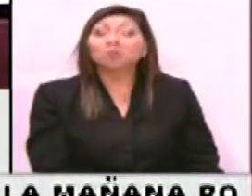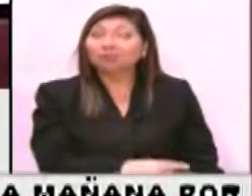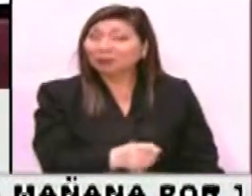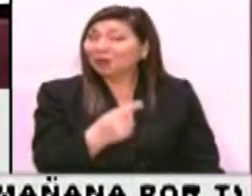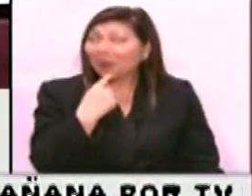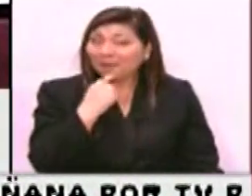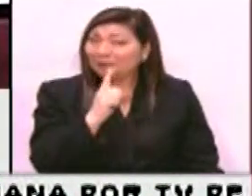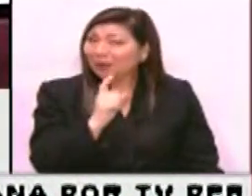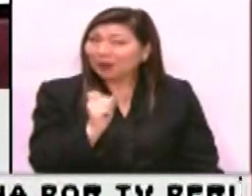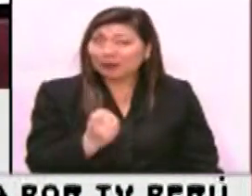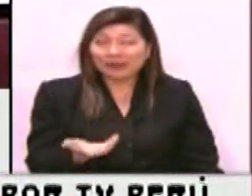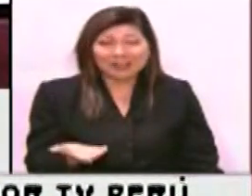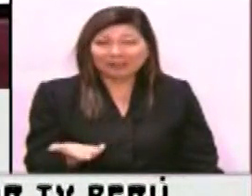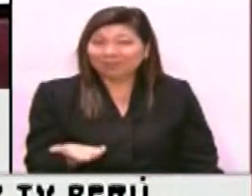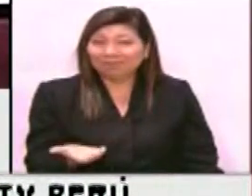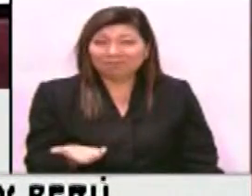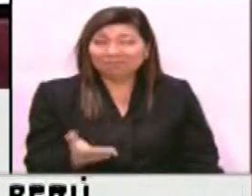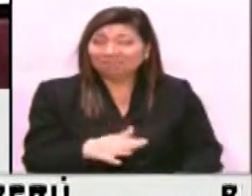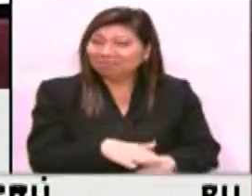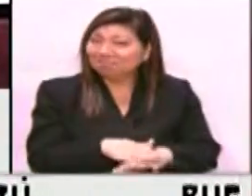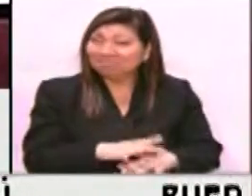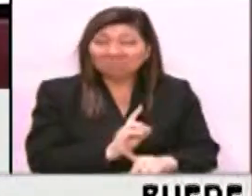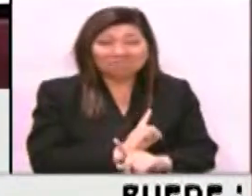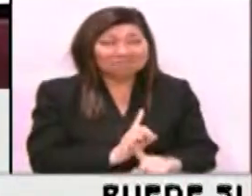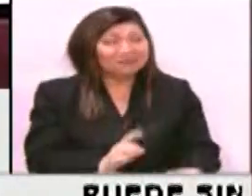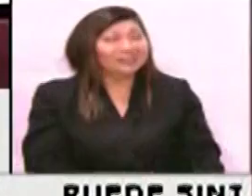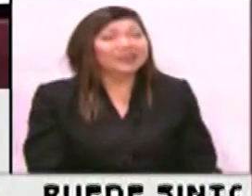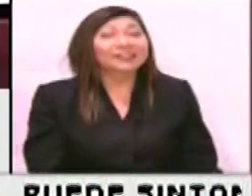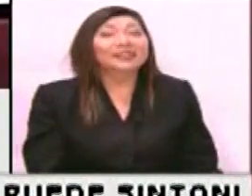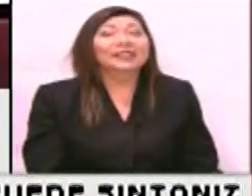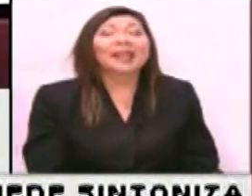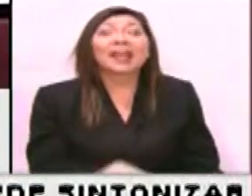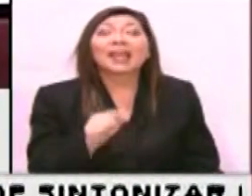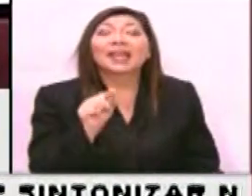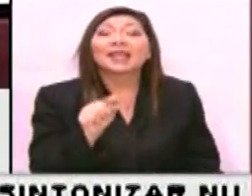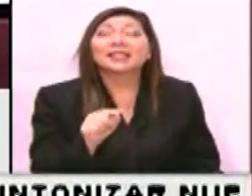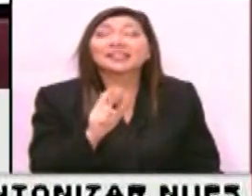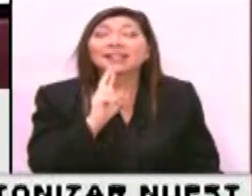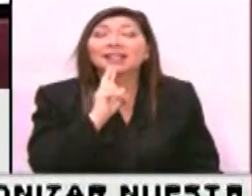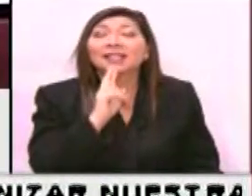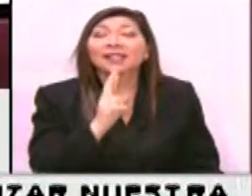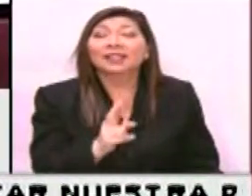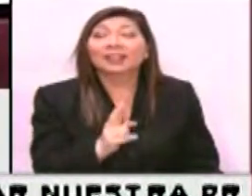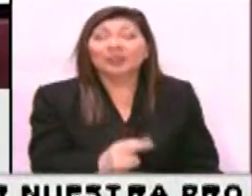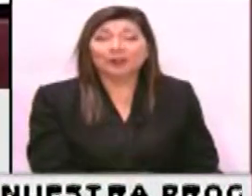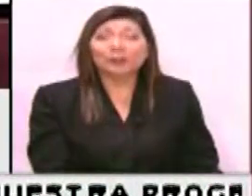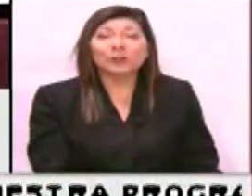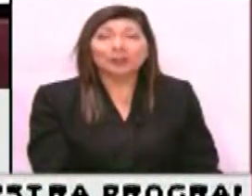no preguntan, no lo gestionaron. Ese hecho resulta